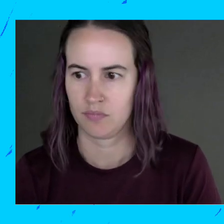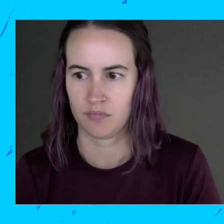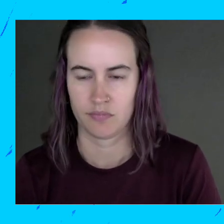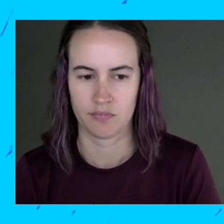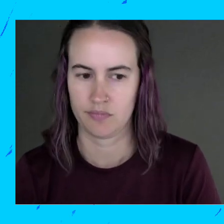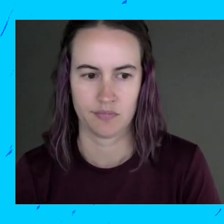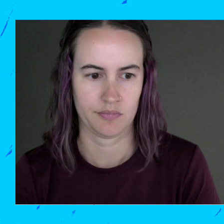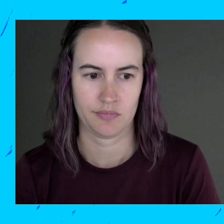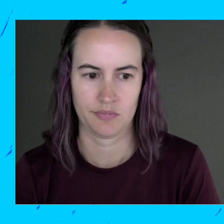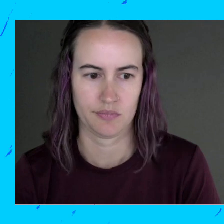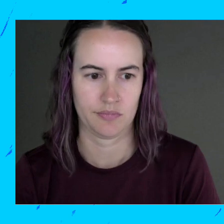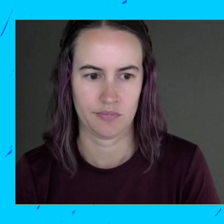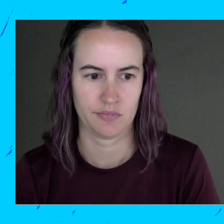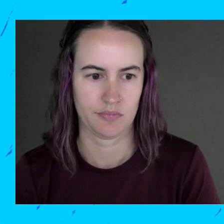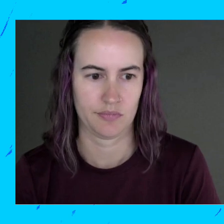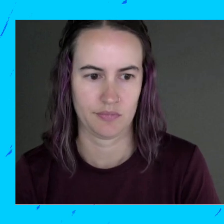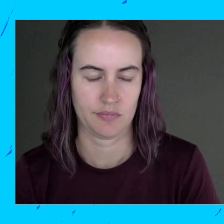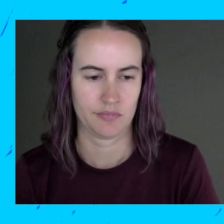con